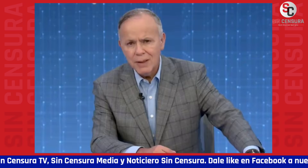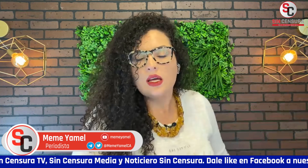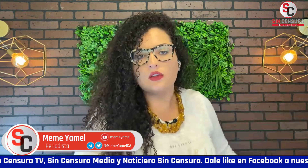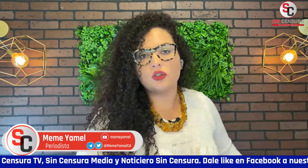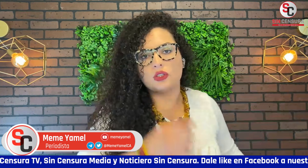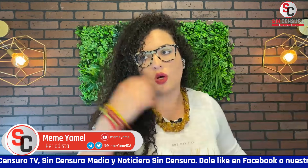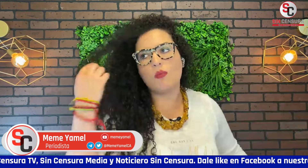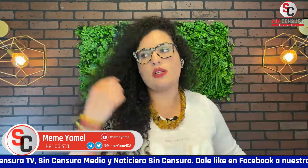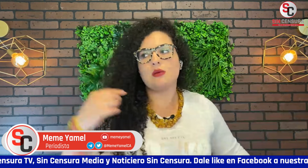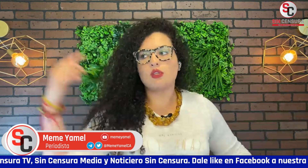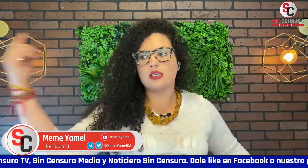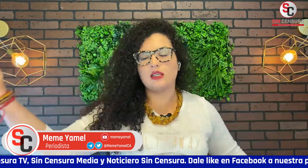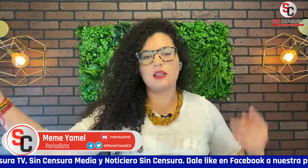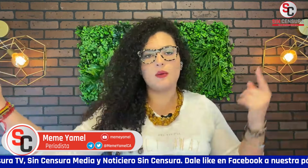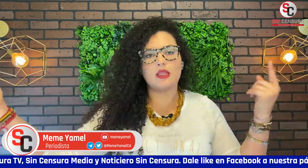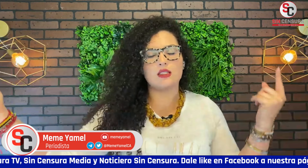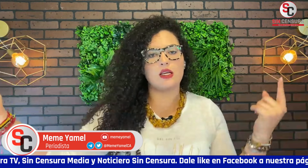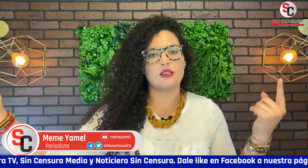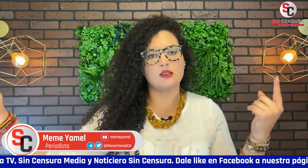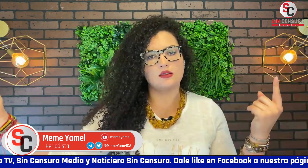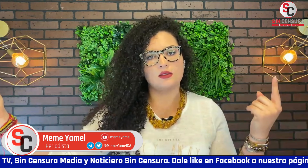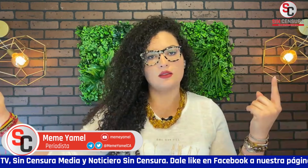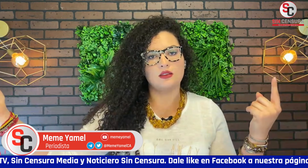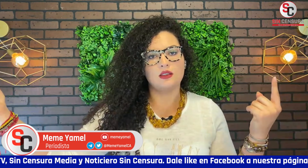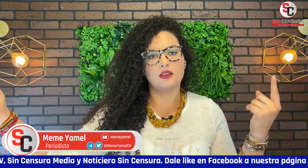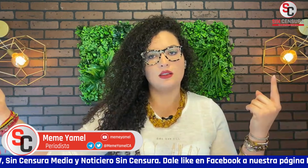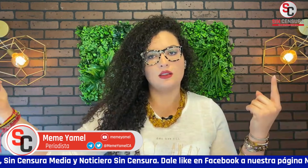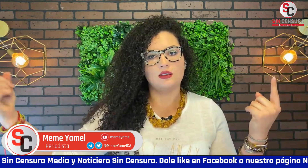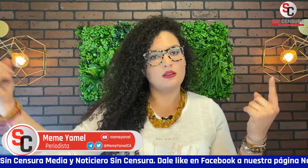26. Entonces, ¿cómo pasamos de 70 a 26?